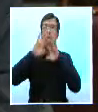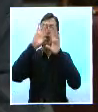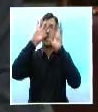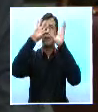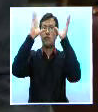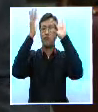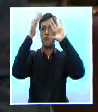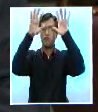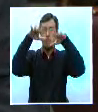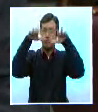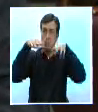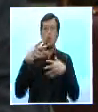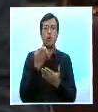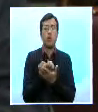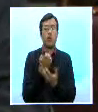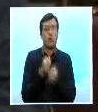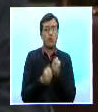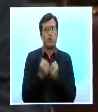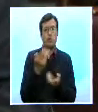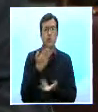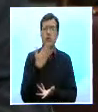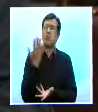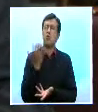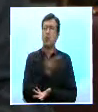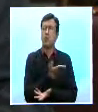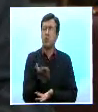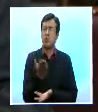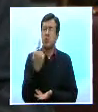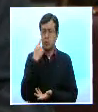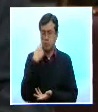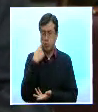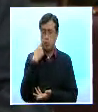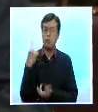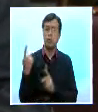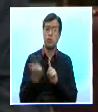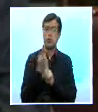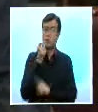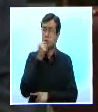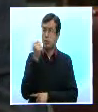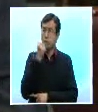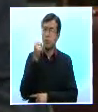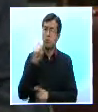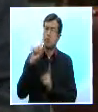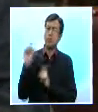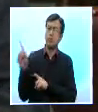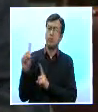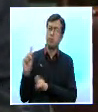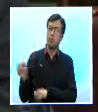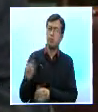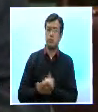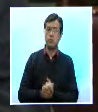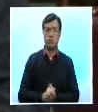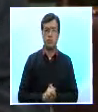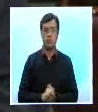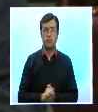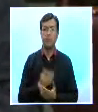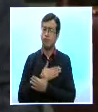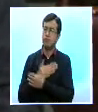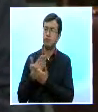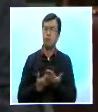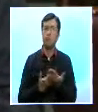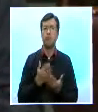importante es esta norma para los clientes del banco de fomento lo vamos a analizar en nuestra primera entrevista de la jornada de hoy y para ello le damos la bienvenida